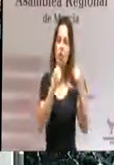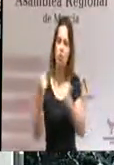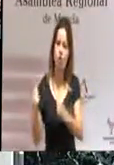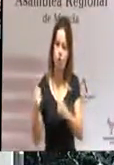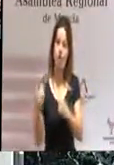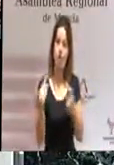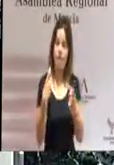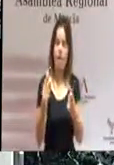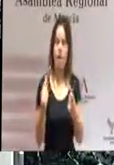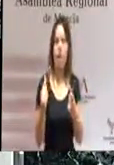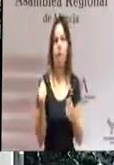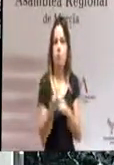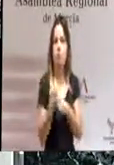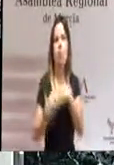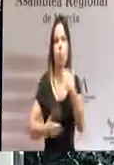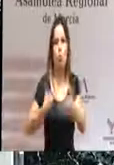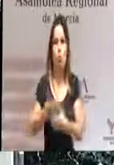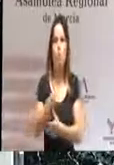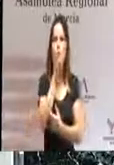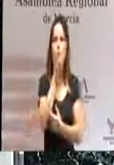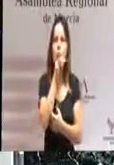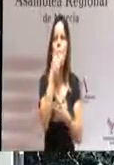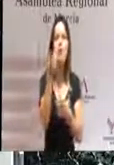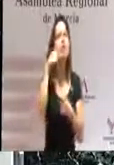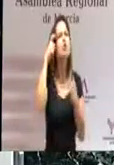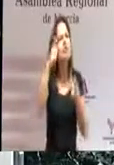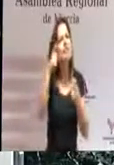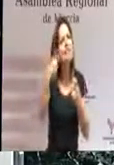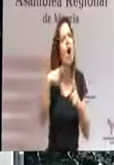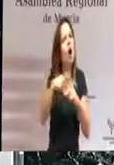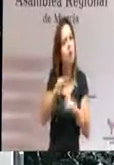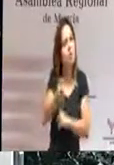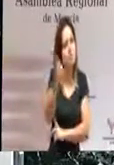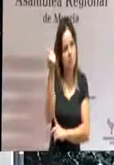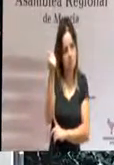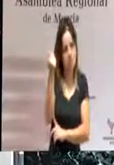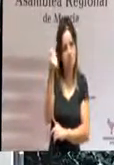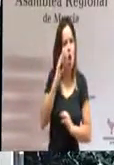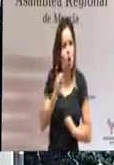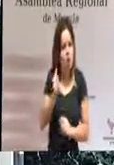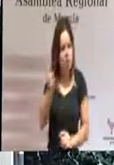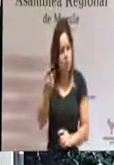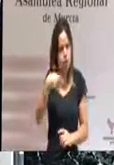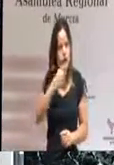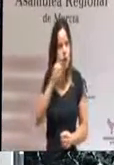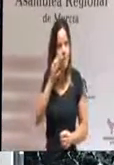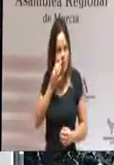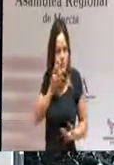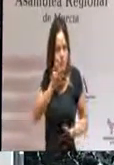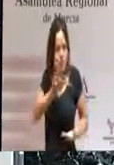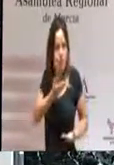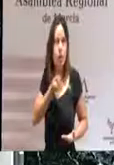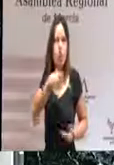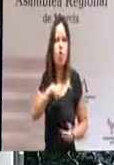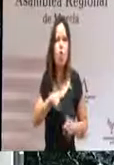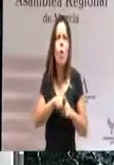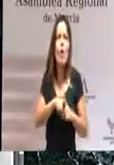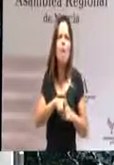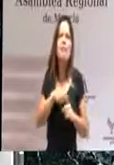queda camino por recorrer, pero tratemos de ser objetivos. Digamos la verdad, hagamos un ejercicio de